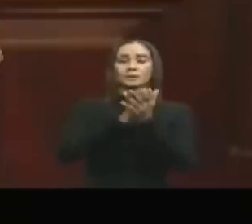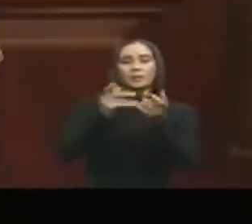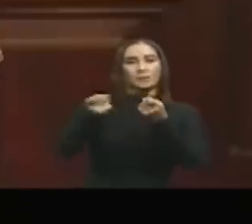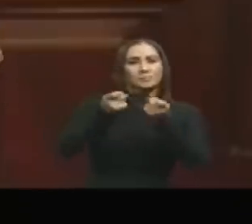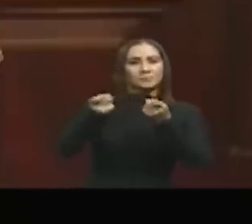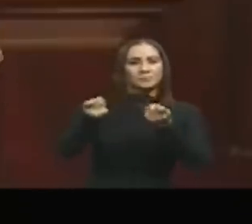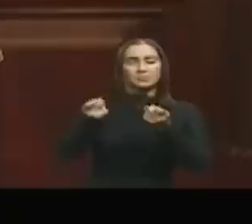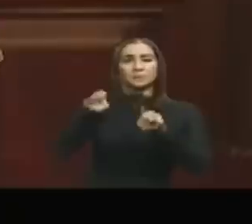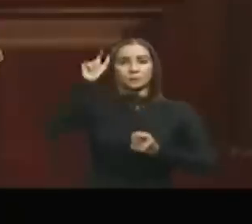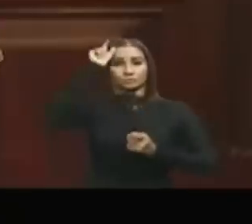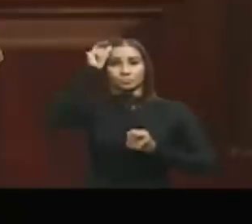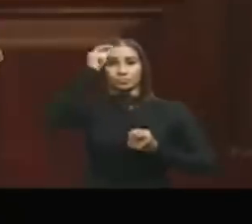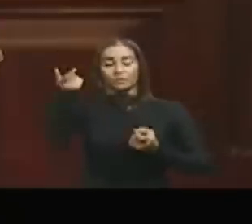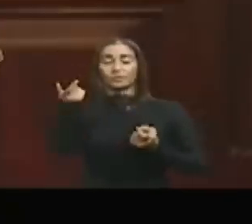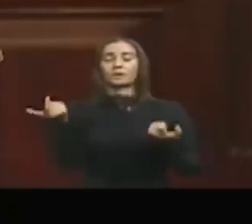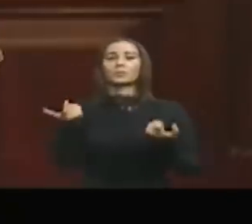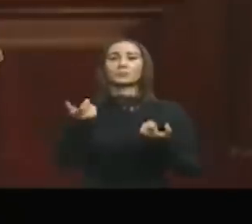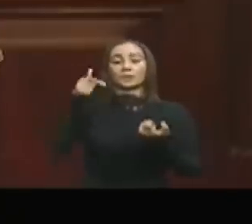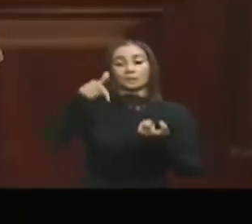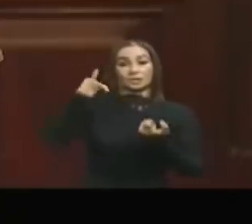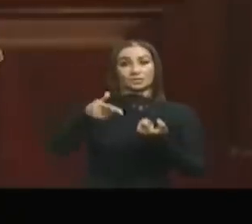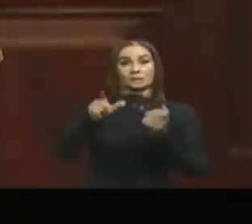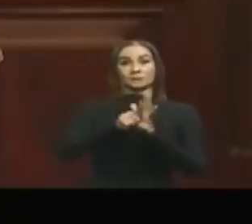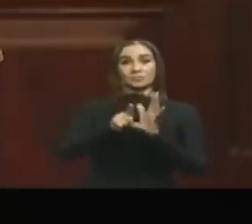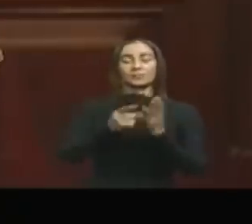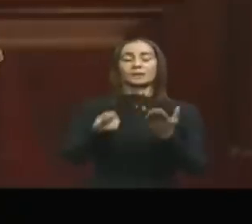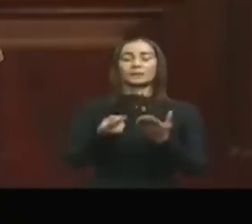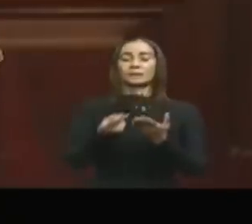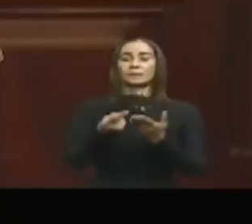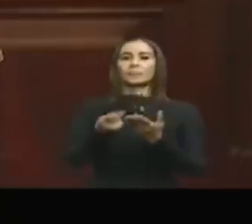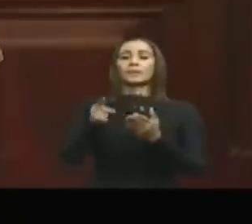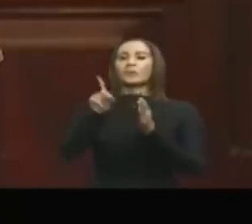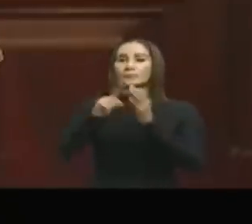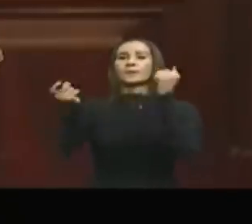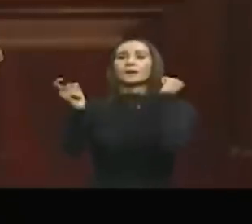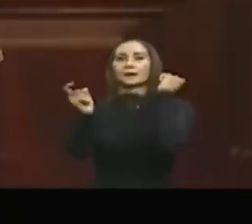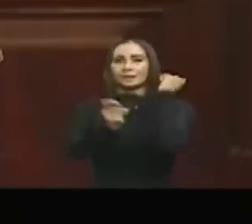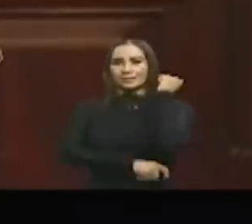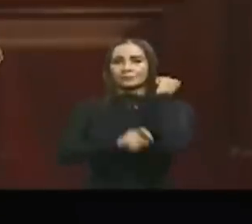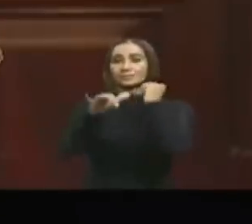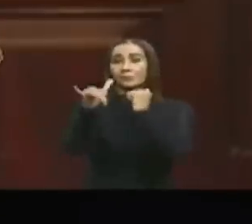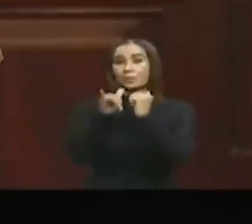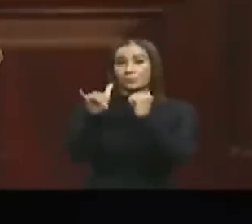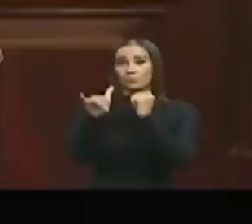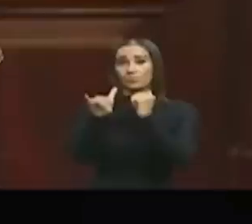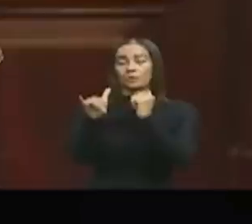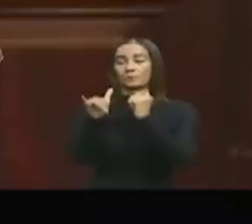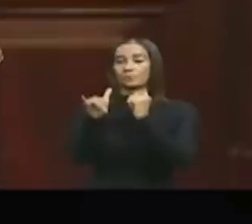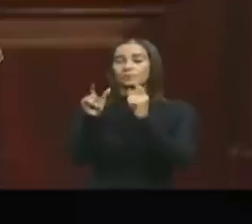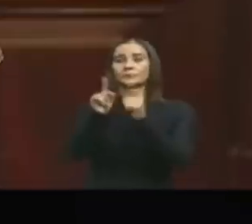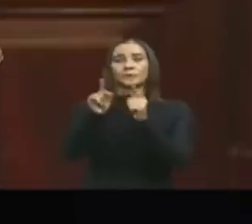y disposición de los bienes sujetos a este procedimiento, incurrirán en responsabilidad civil y